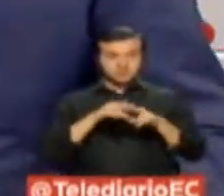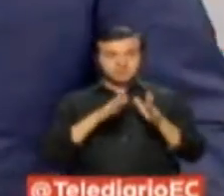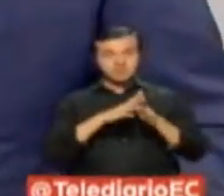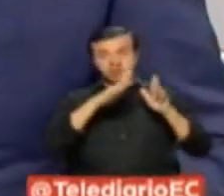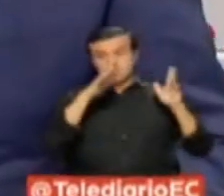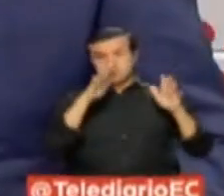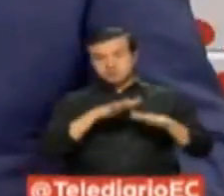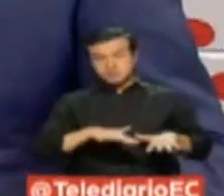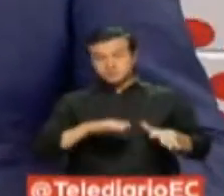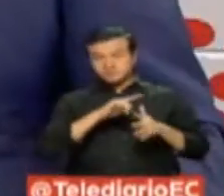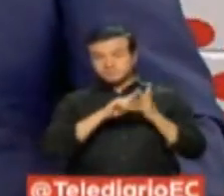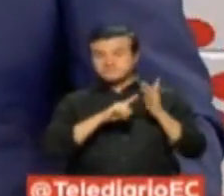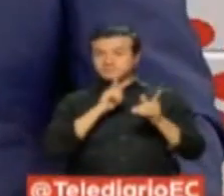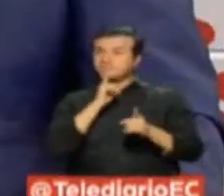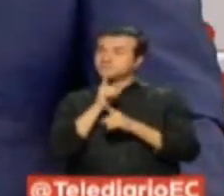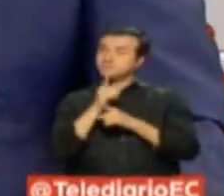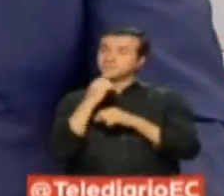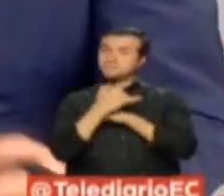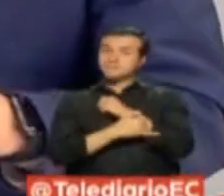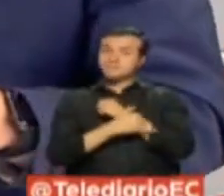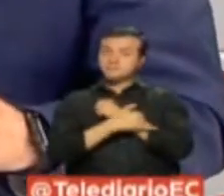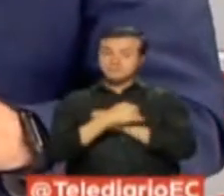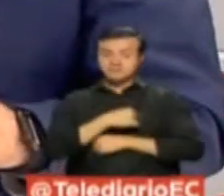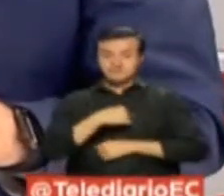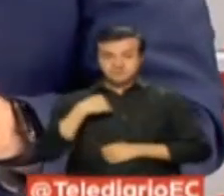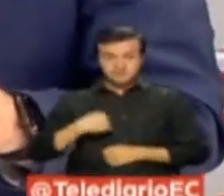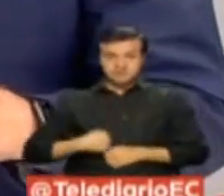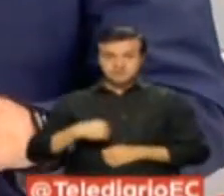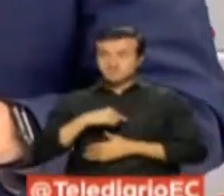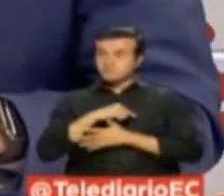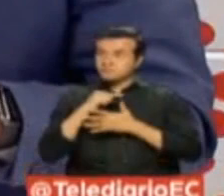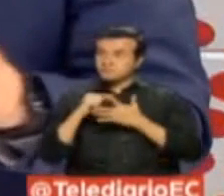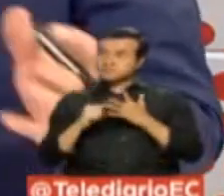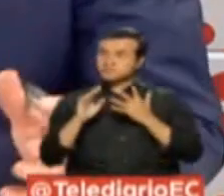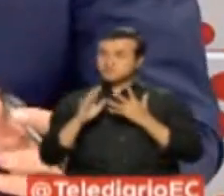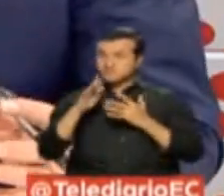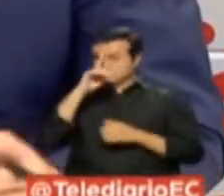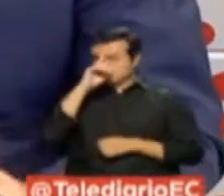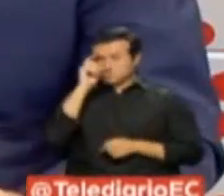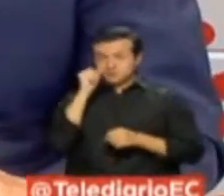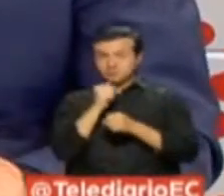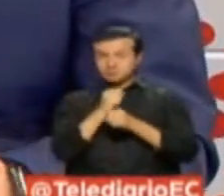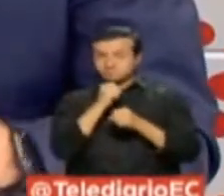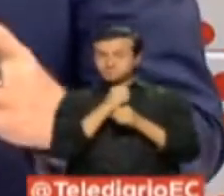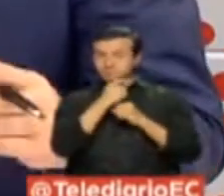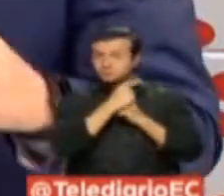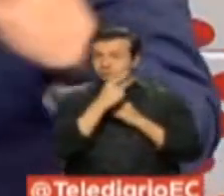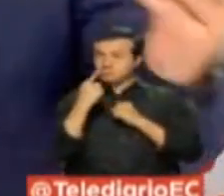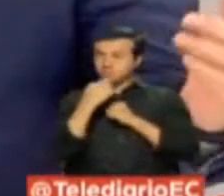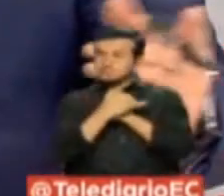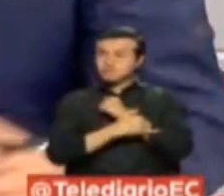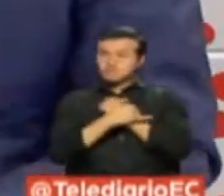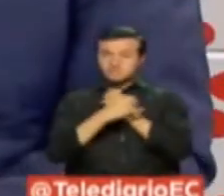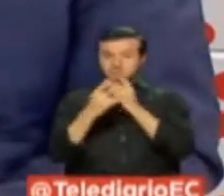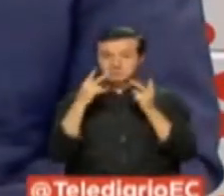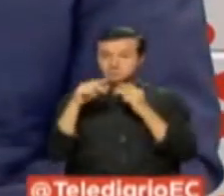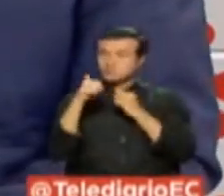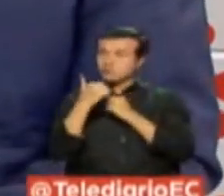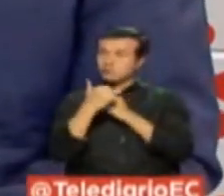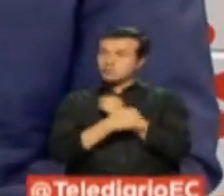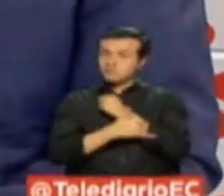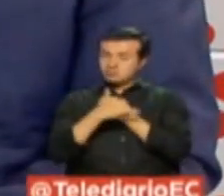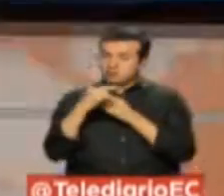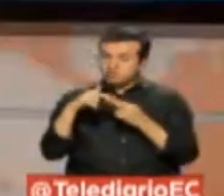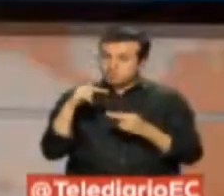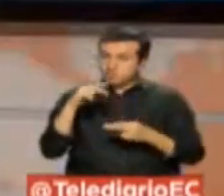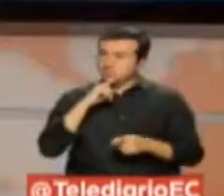grandes obras. Y es importante para China porque China de todas maneras trabaja en nuestros países como una vitrina hacia otros de la